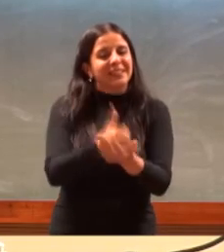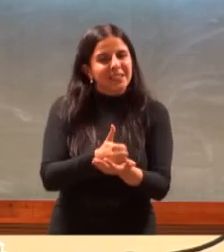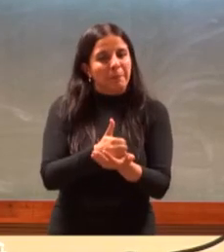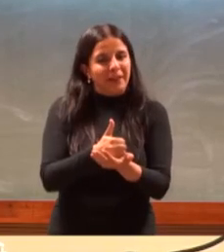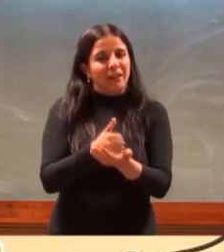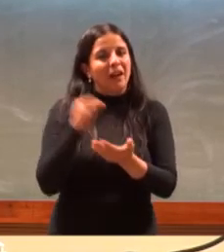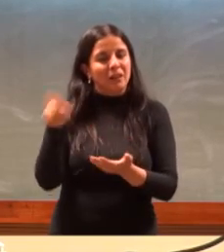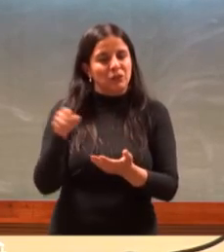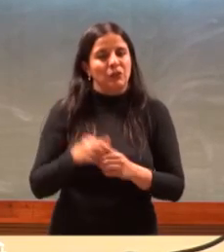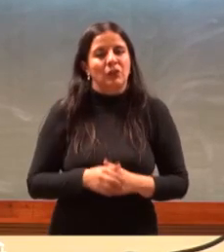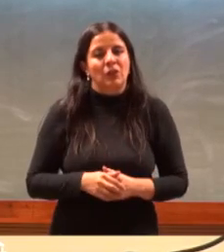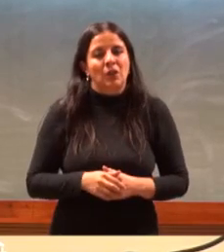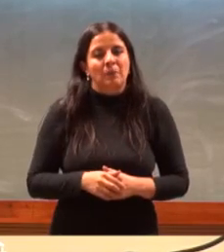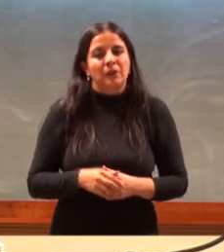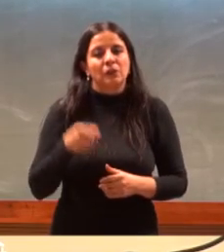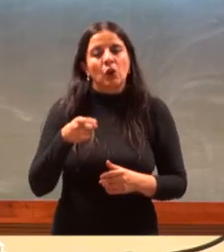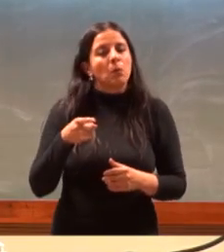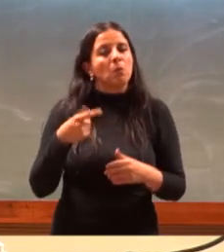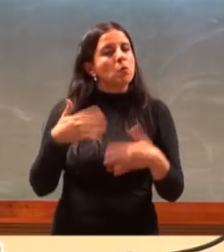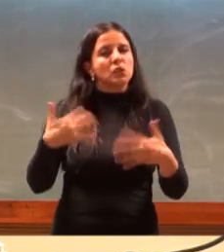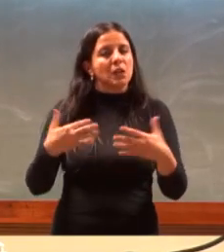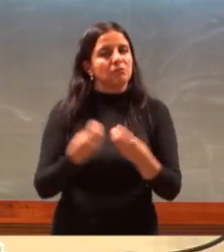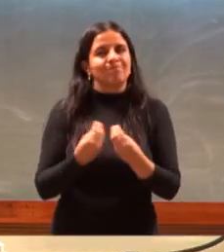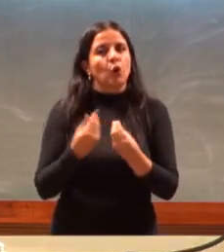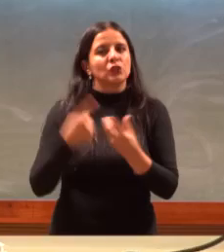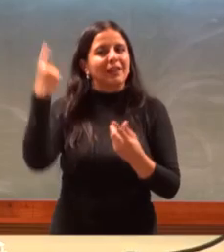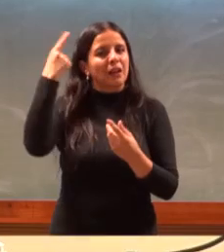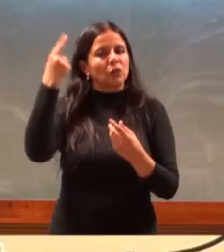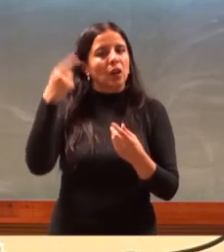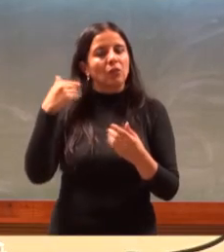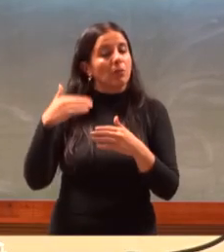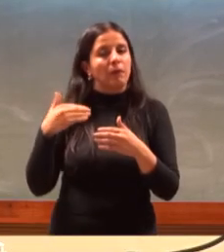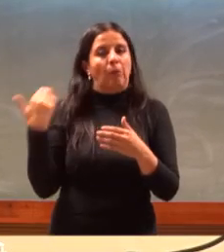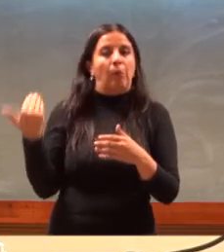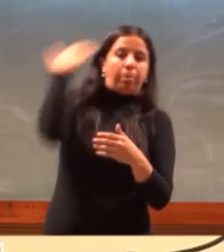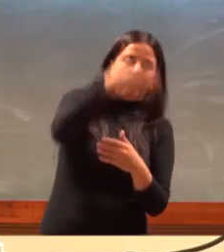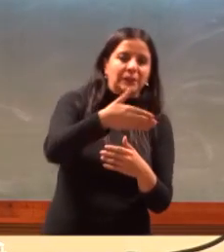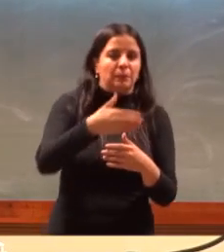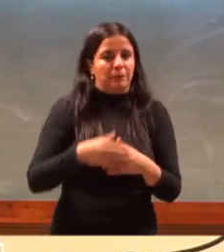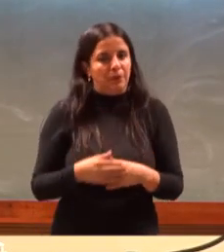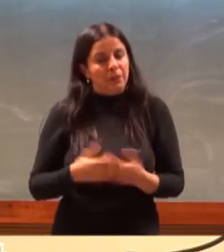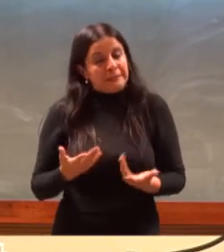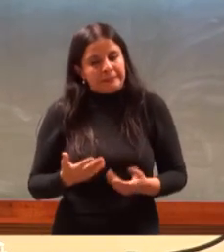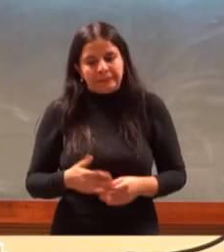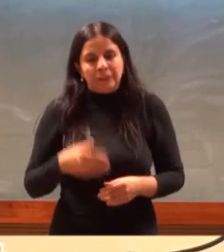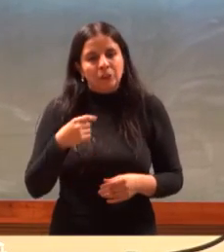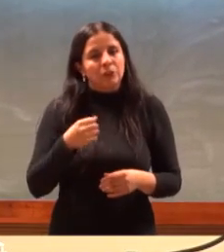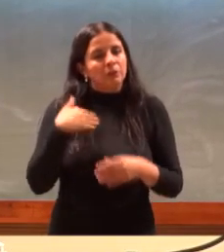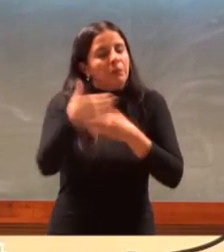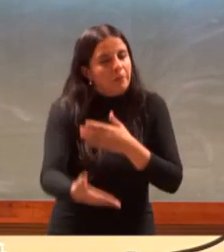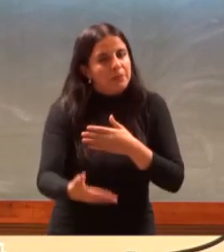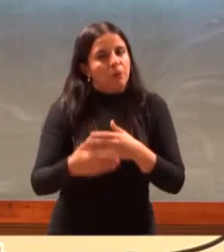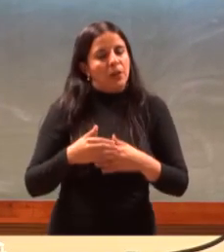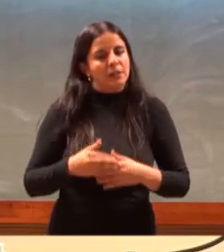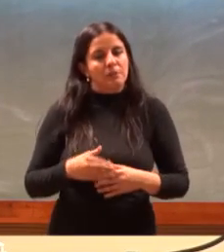como muchas otras cosas del rectorado nos va a pasar por encima entonces podemos trabajar nosotros como unidad ejecutora en en el cct pero también como facultad